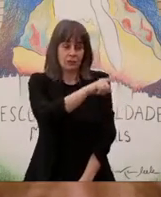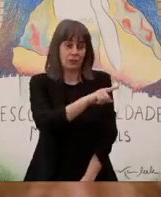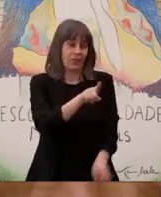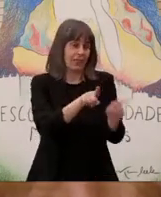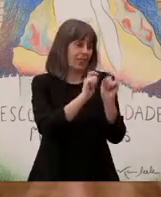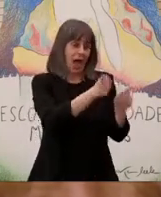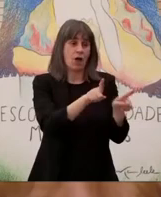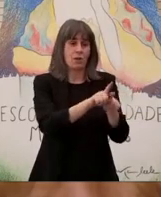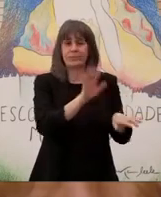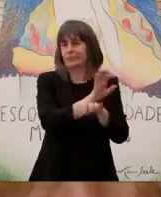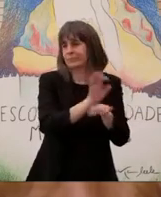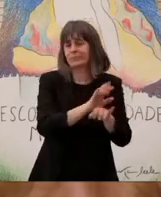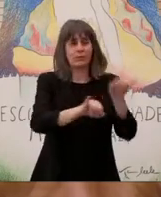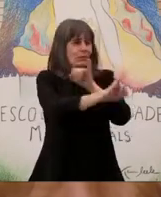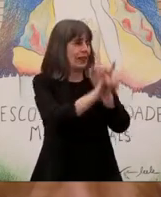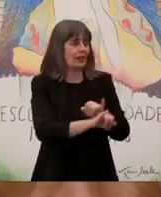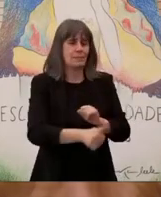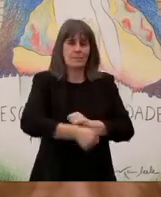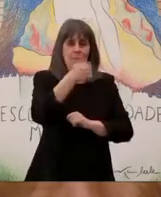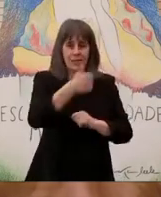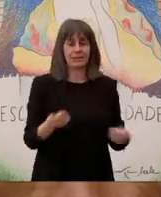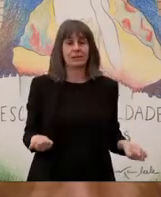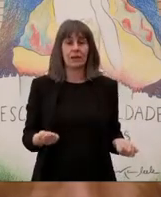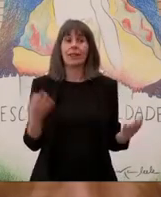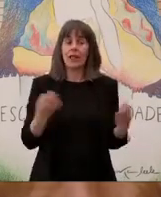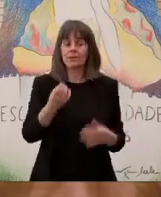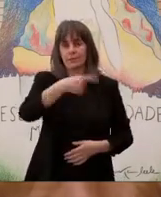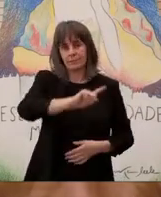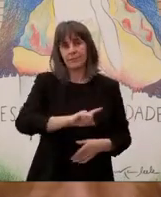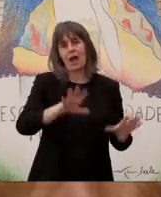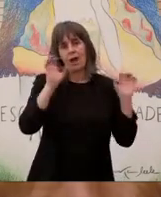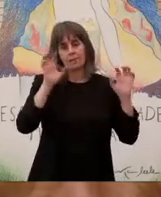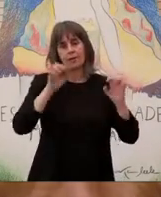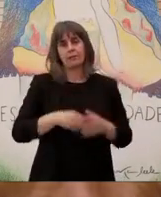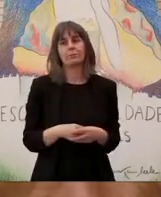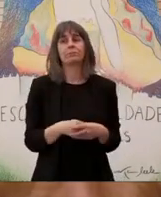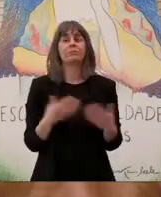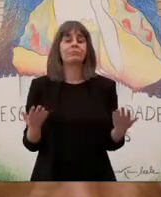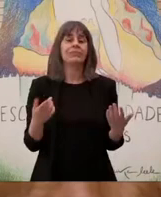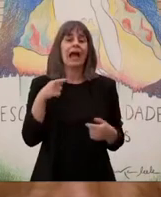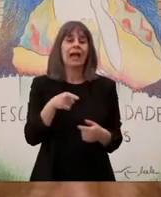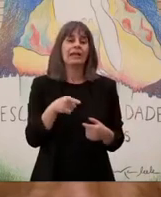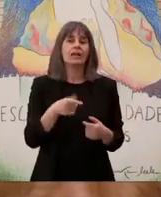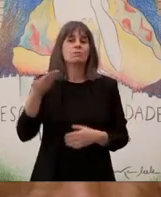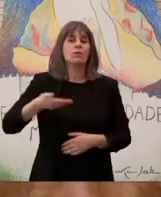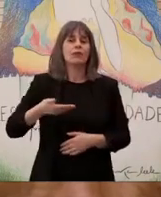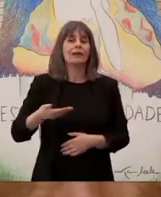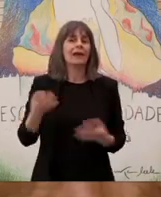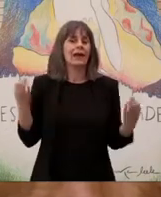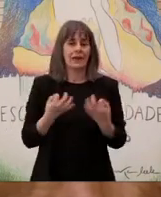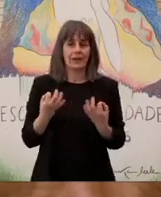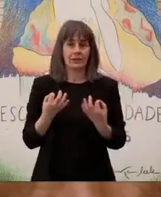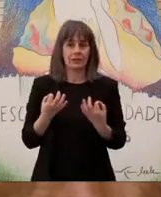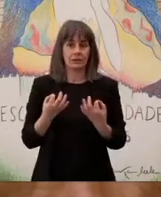van a pasar mayor y van a ser más felices Entonces eso que tenían que aprender entonces Claro dónde está ella clave para mí que